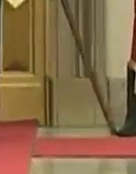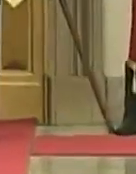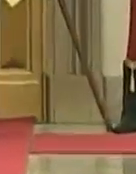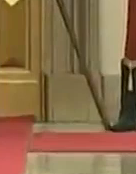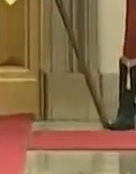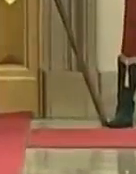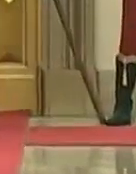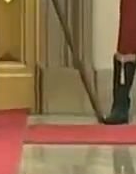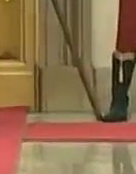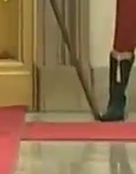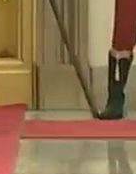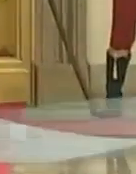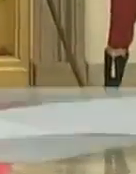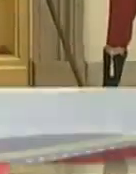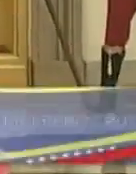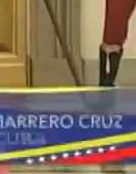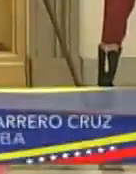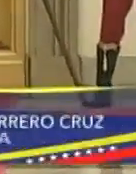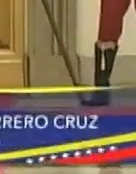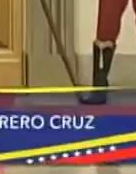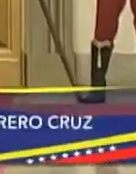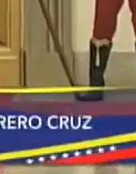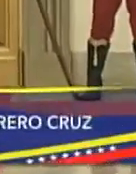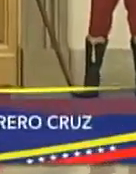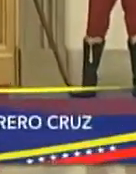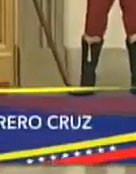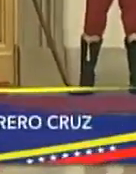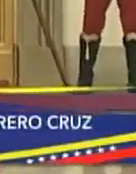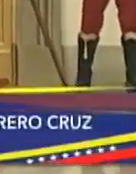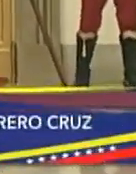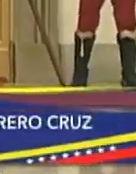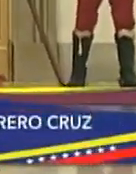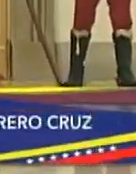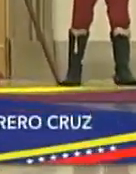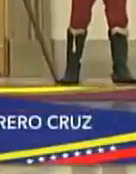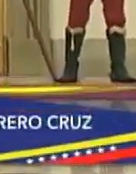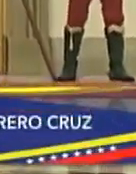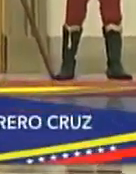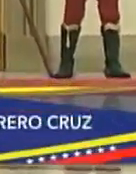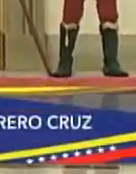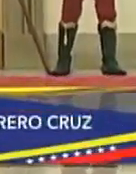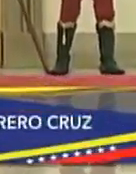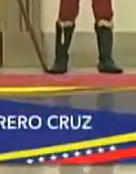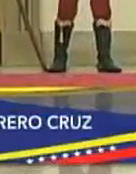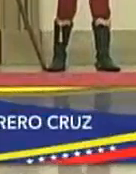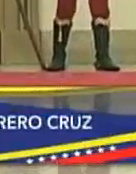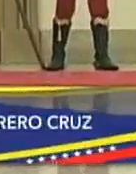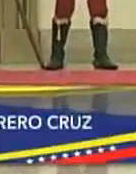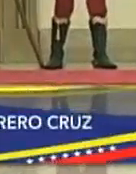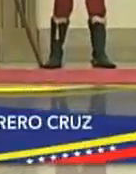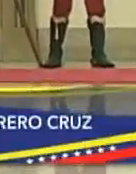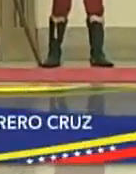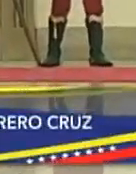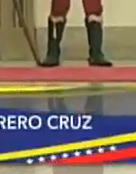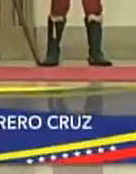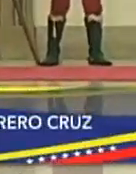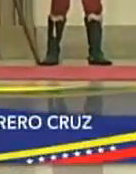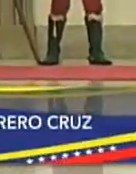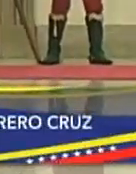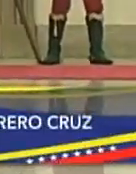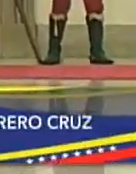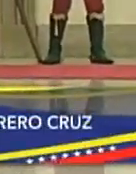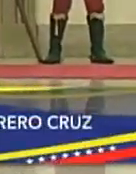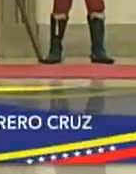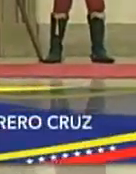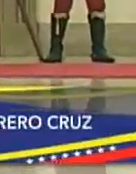inspirada en el programa educativo cubano Yo Sí Puedo, convirtiendo a Venezuela en un país libre de analfabetismo. Hace poco se